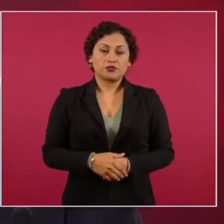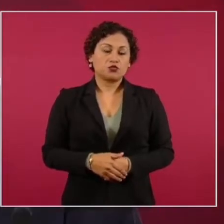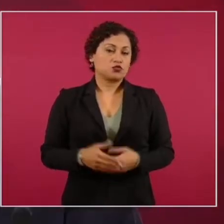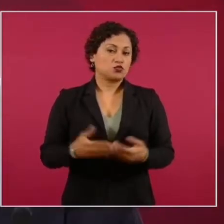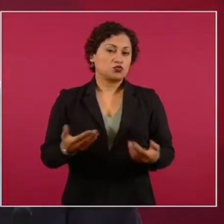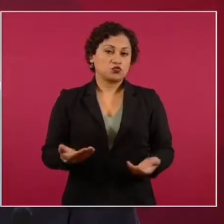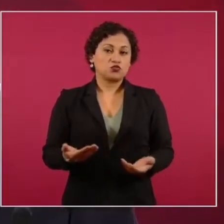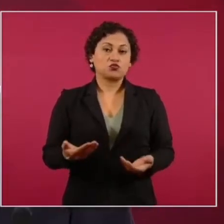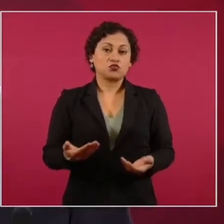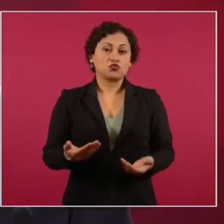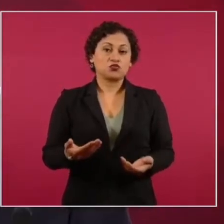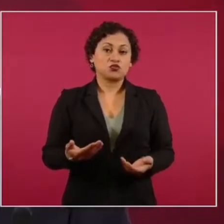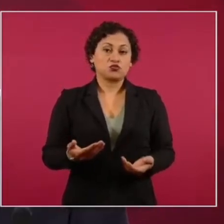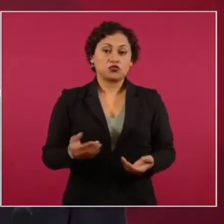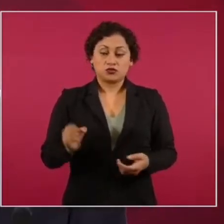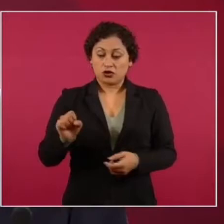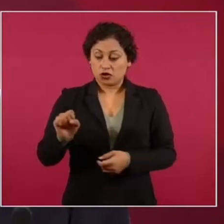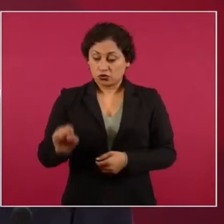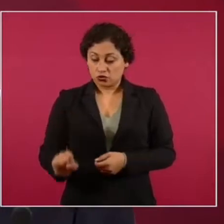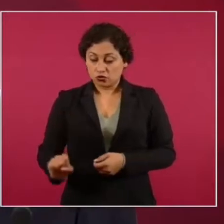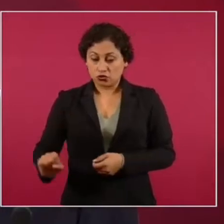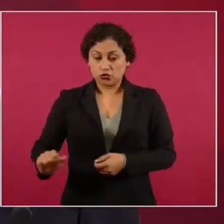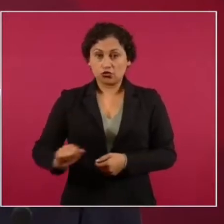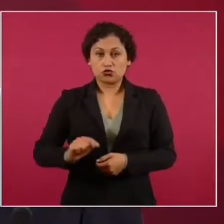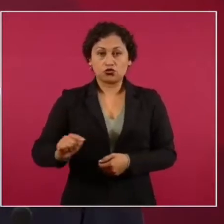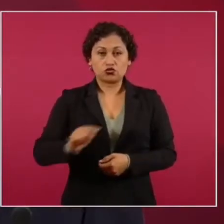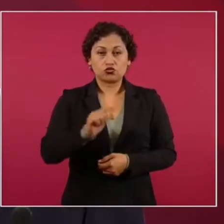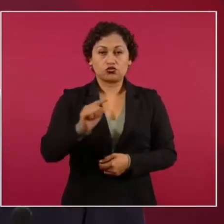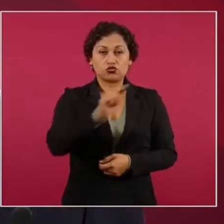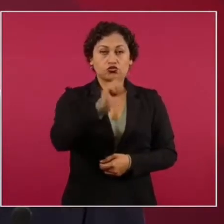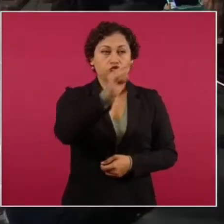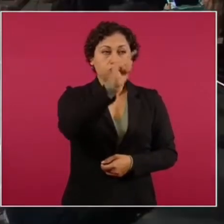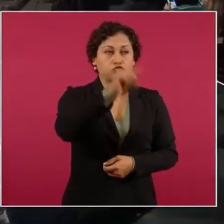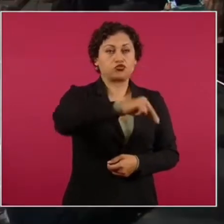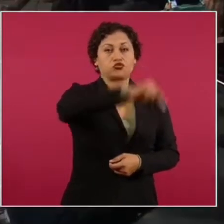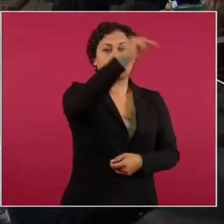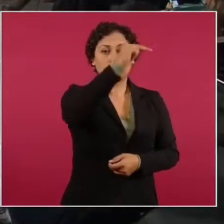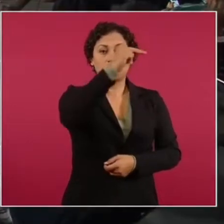desde el sur al norte, todas las casetas libres,